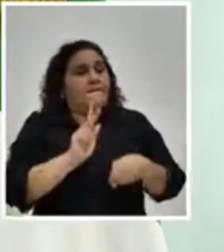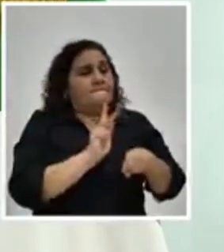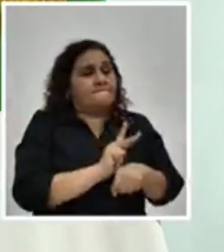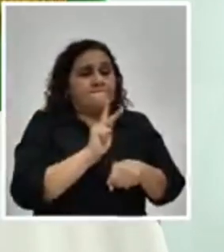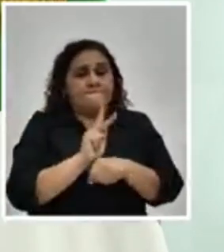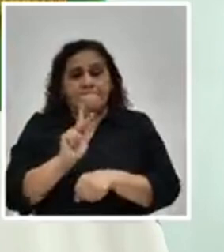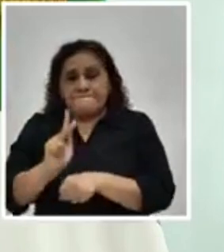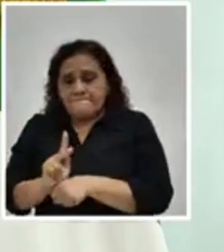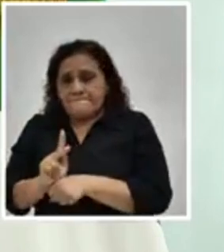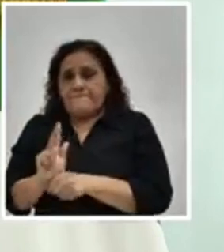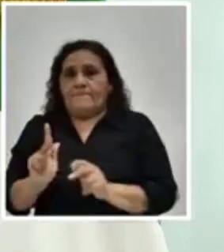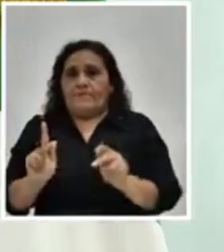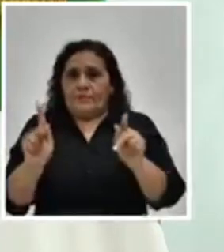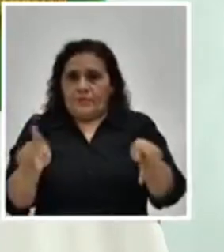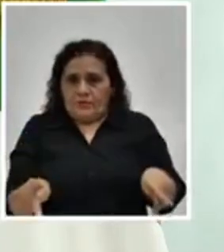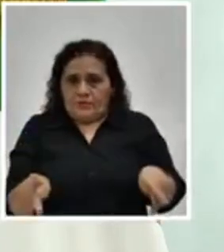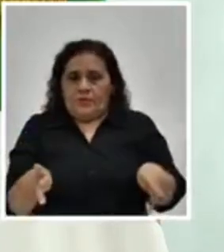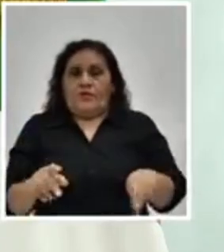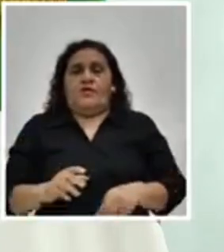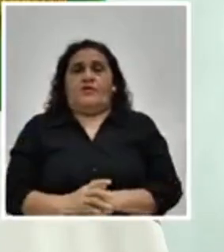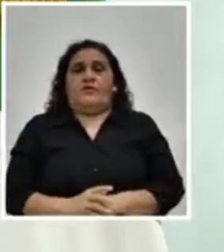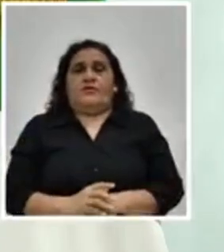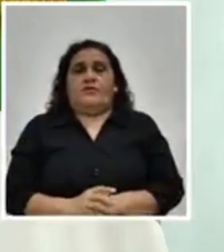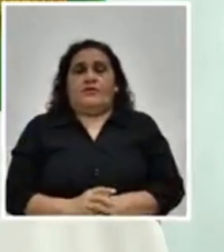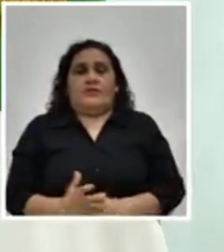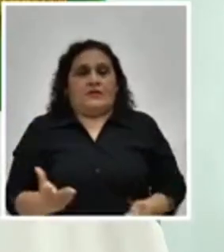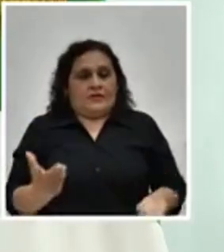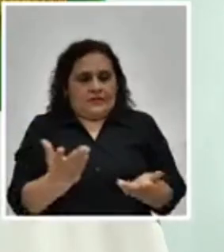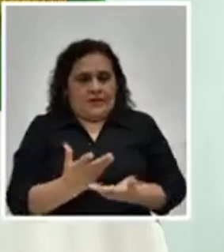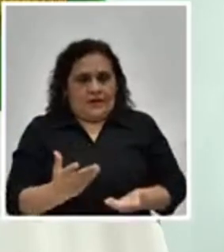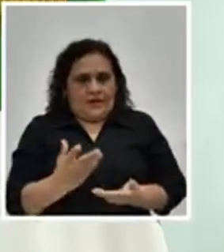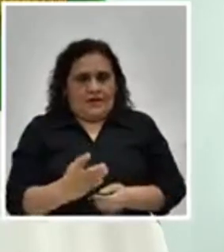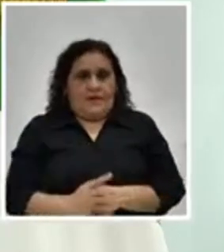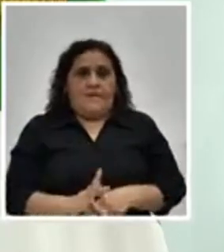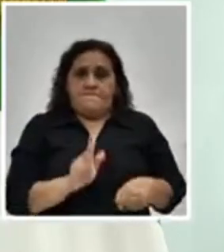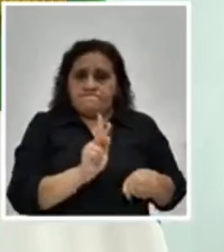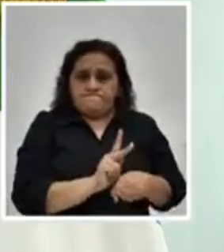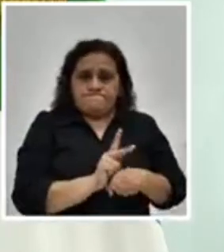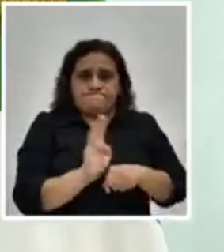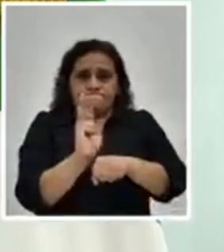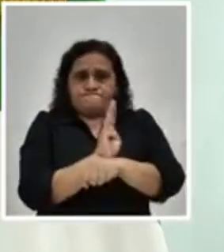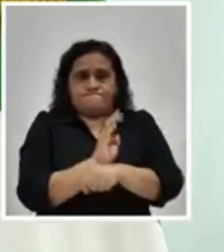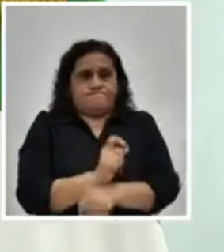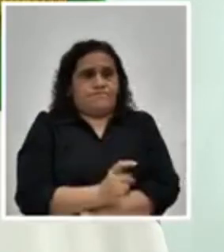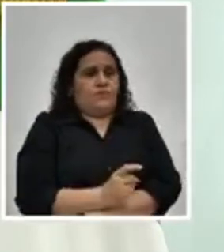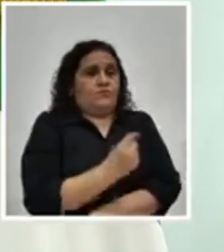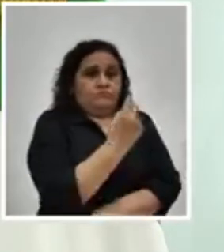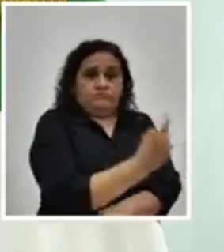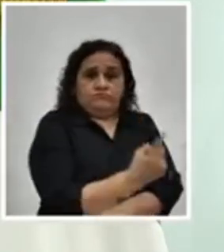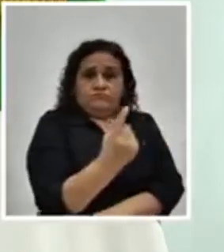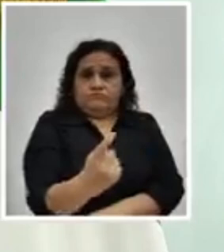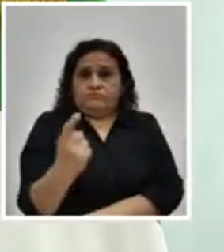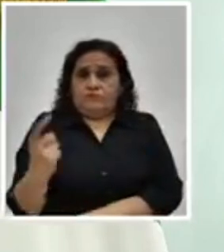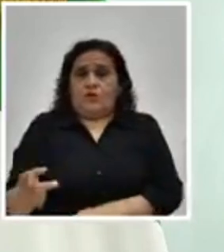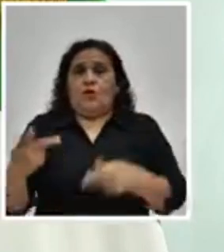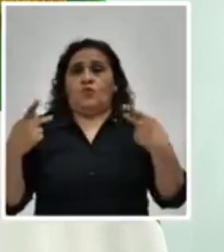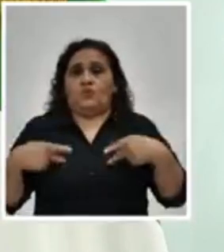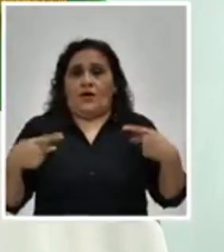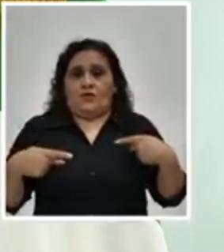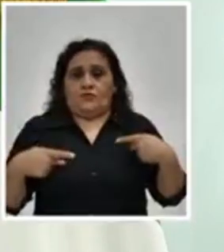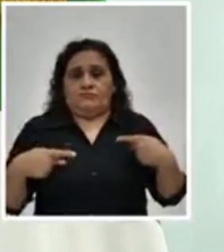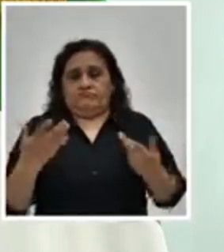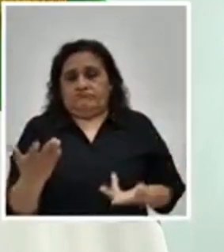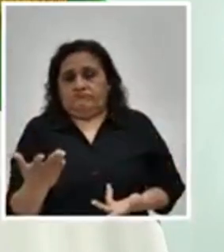la actividad pesquera que se realice con seguridad y en beneficio de todos los usuarios. Es